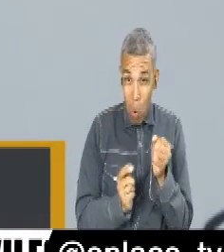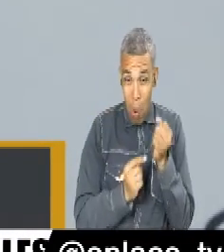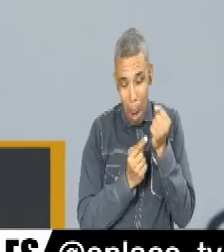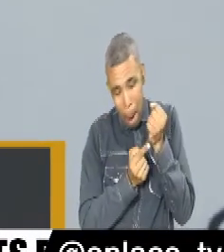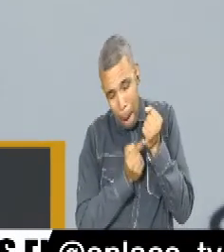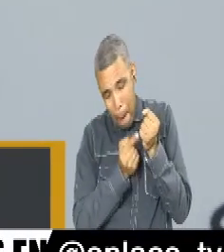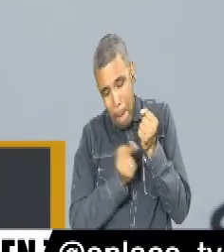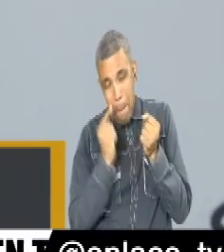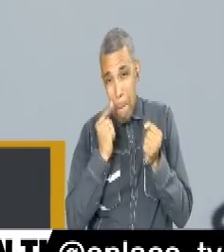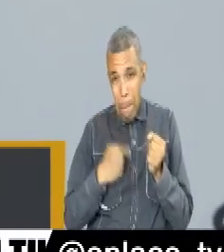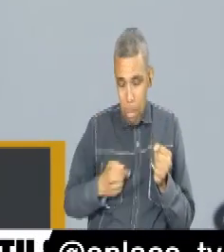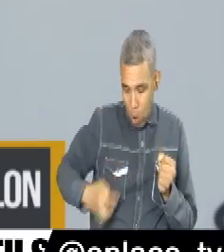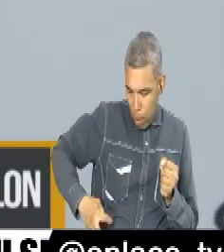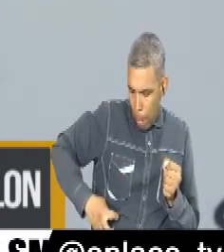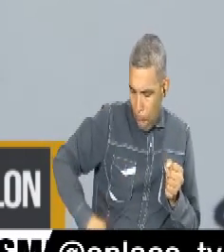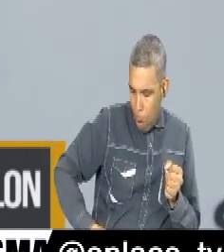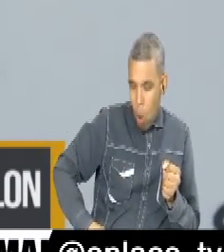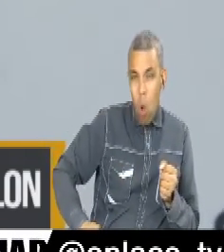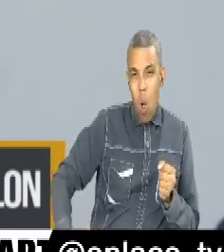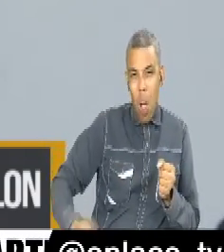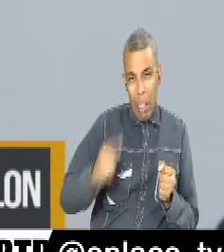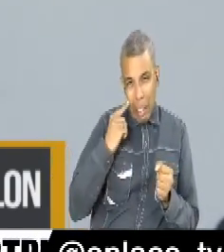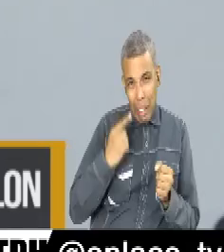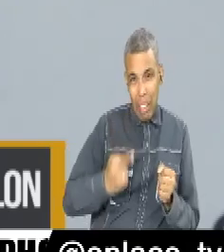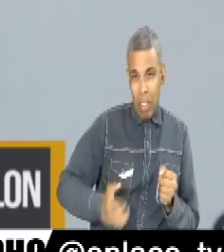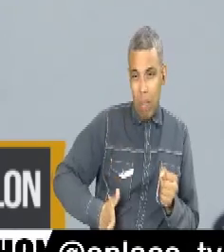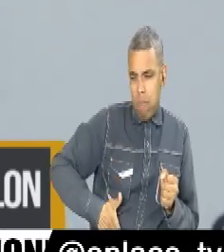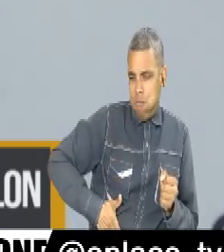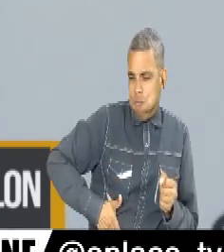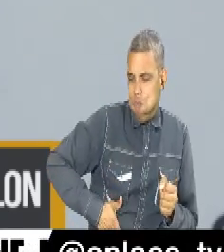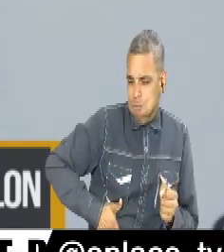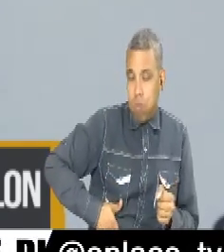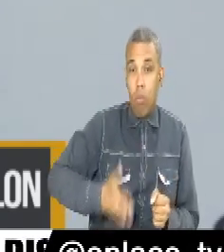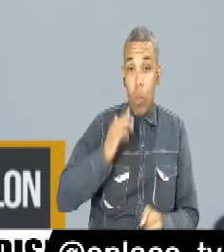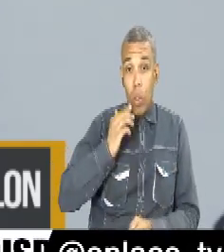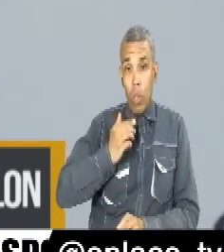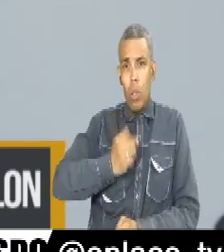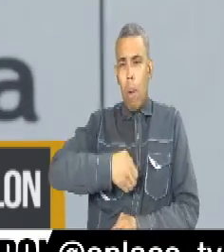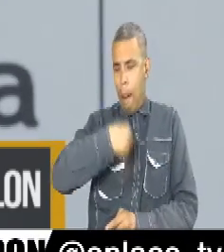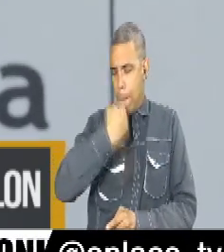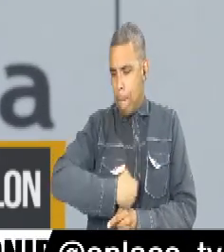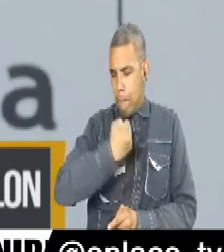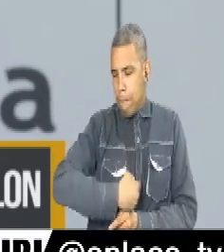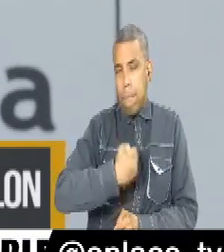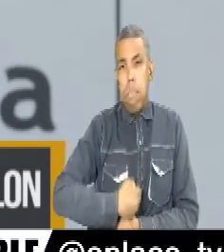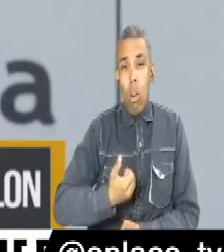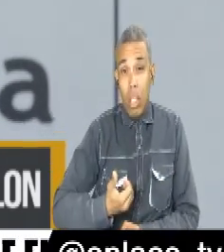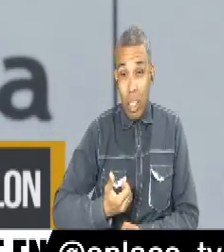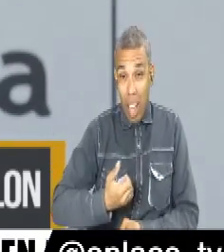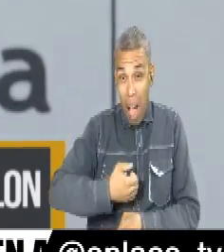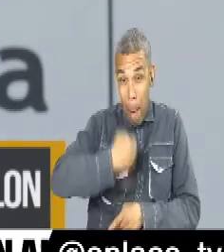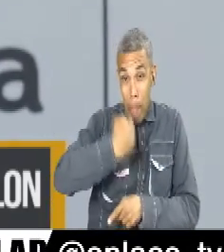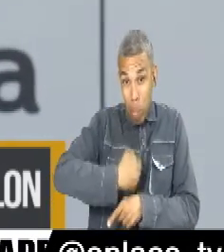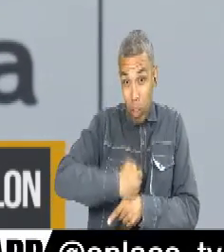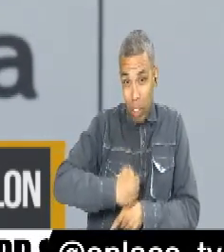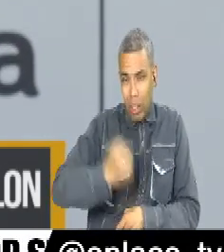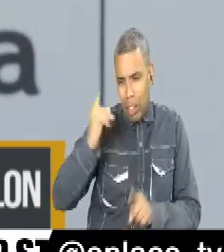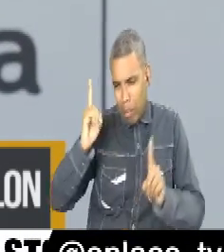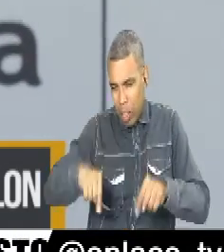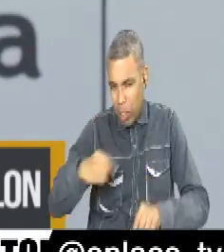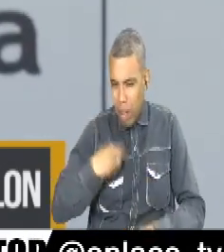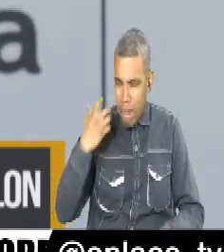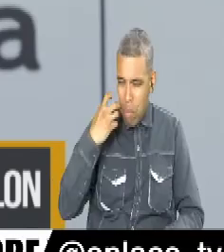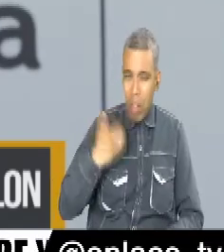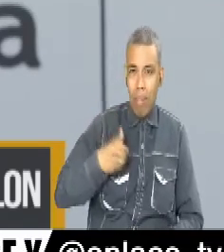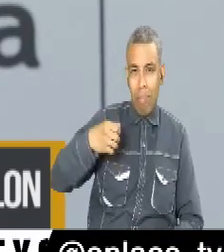próstata me estaba jodiendo también, porque yo me tacaba de orina y entonces me sondearon y todo. Unos accesos en el medio de las hemorroides y